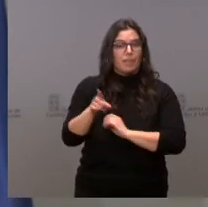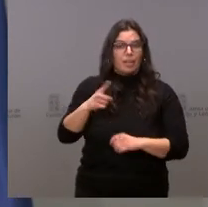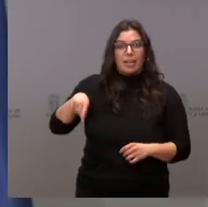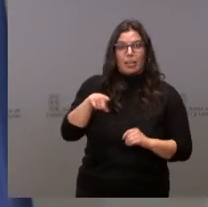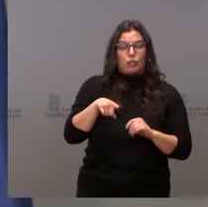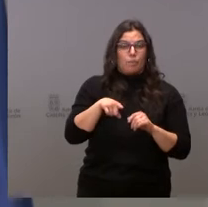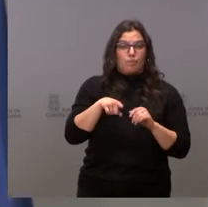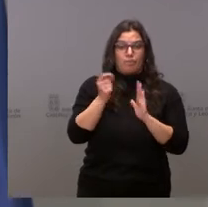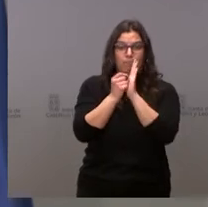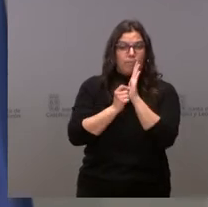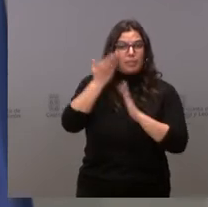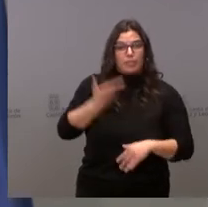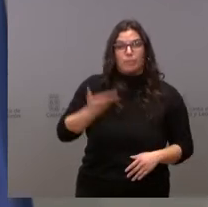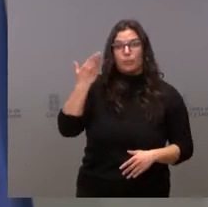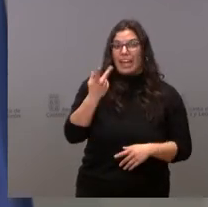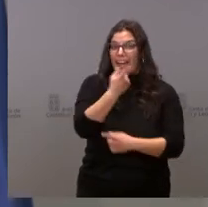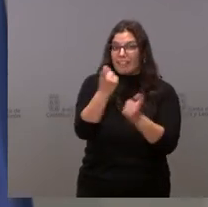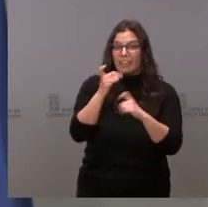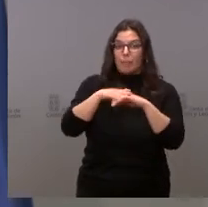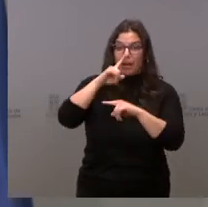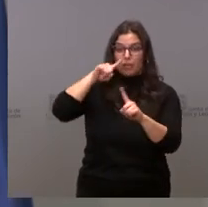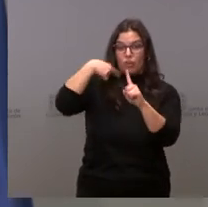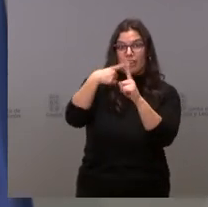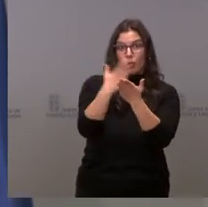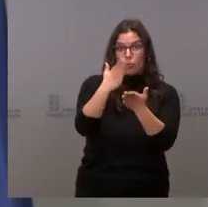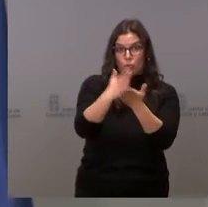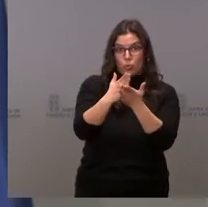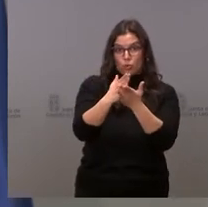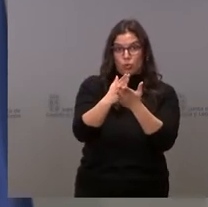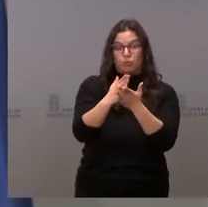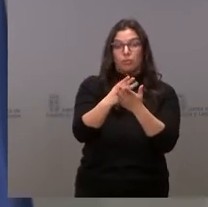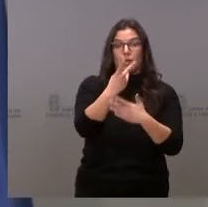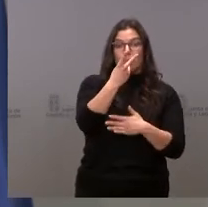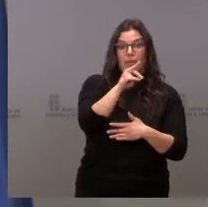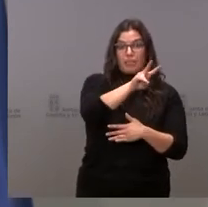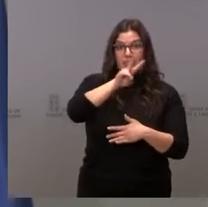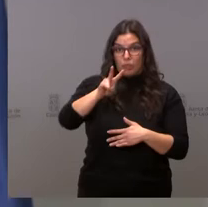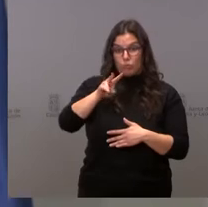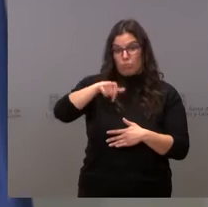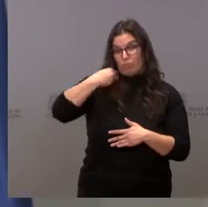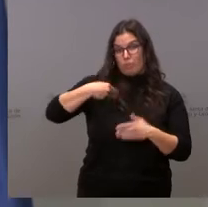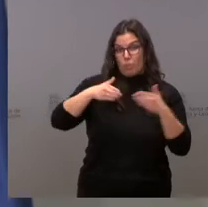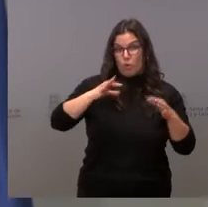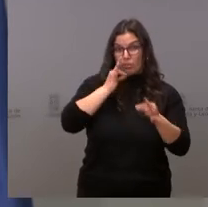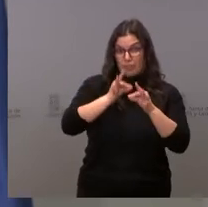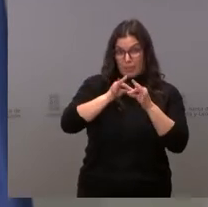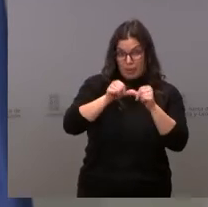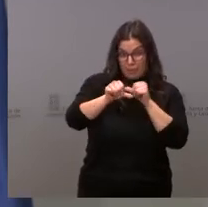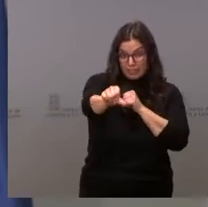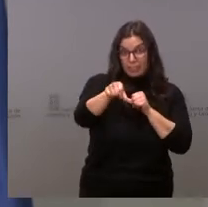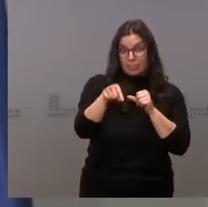para que en el próximo curso en el curso 22 23 que comienza este mismo año en el mes de septiembre